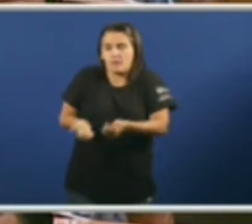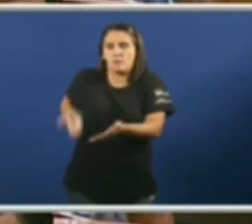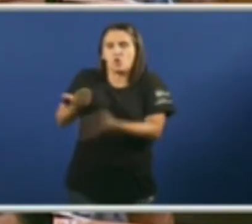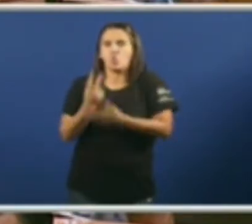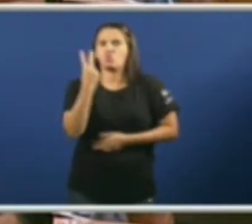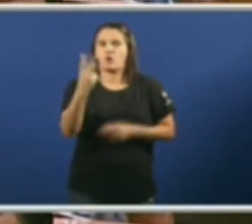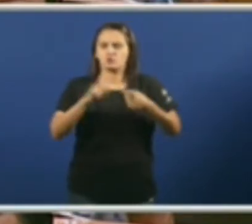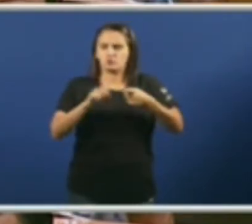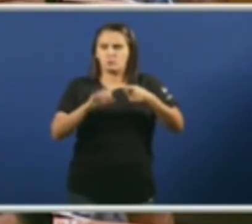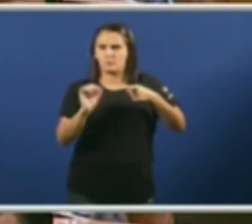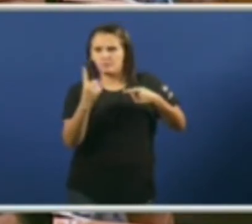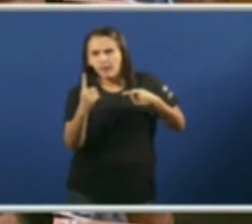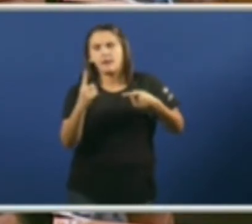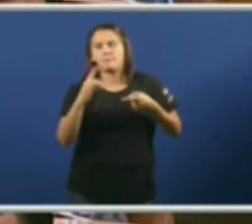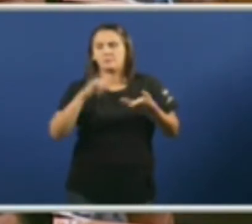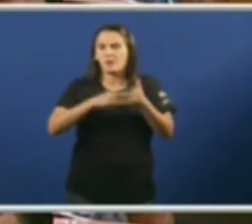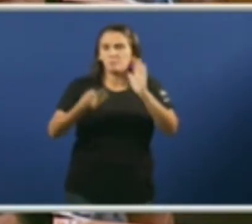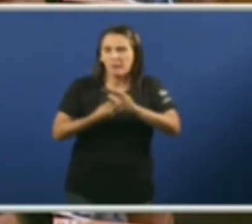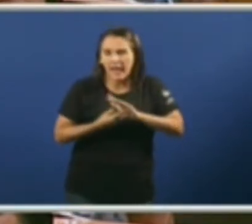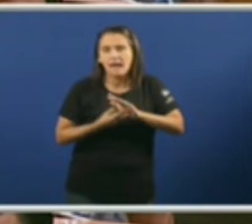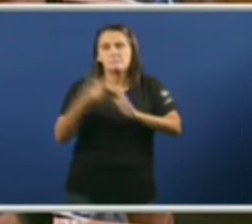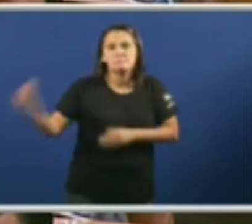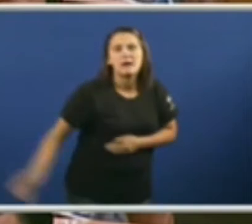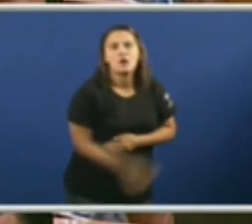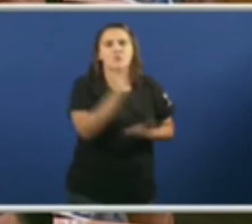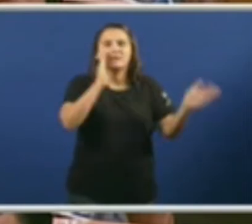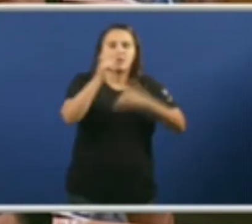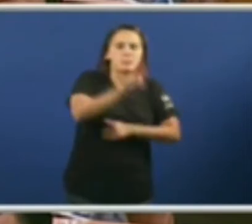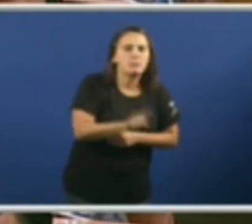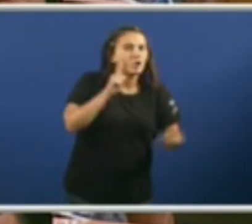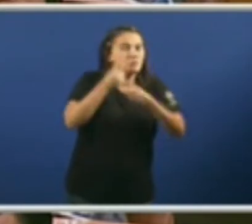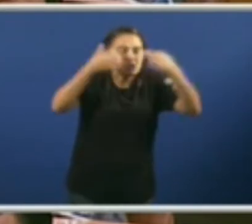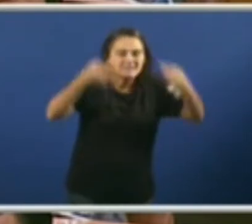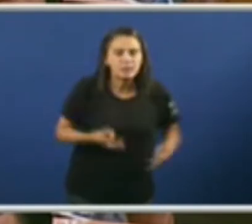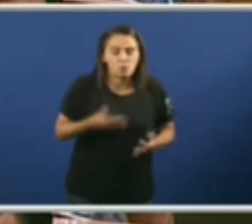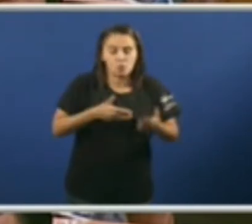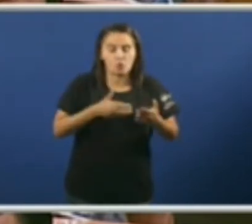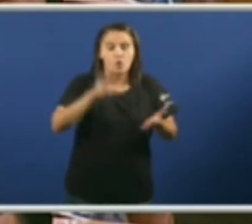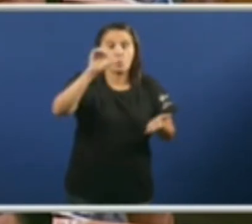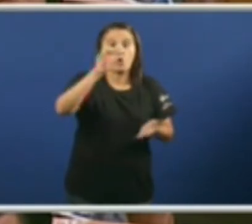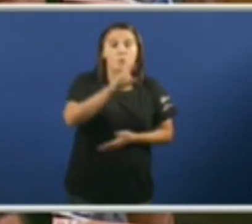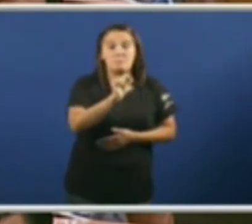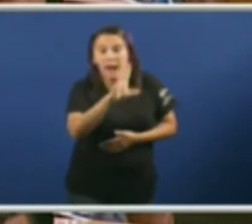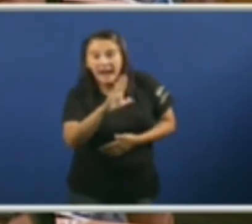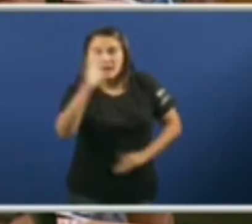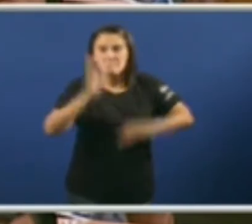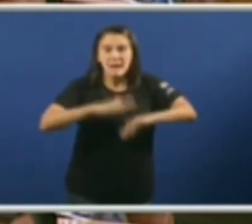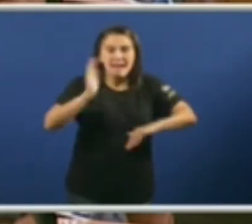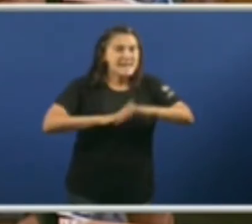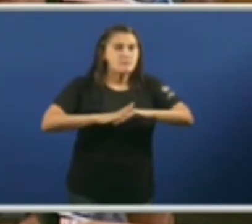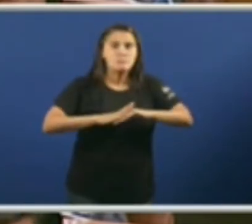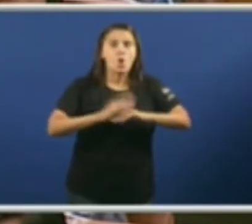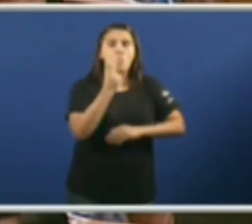propostas. Primeira, un plan de mellora de atención primaria para garantir que nos PACs como mínimo vai